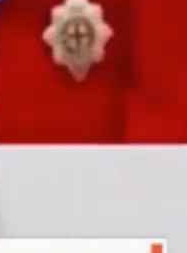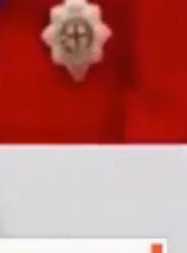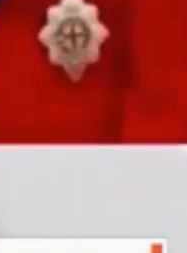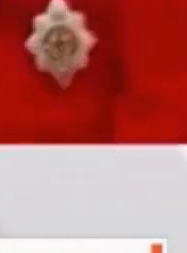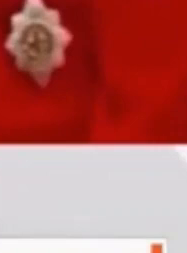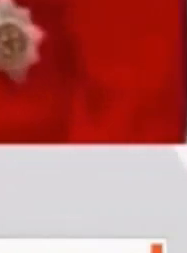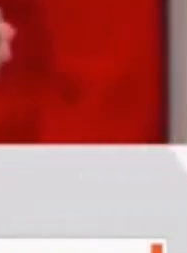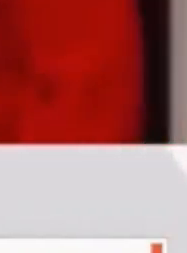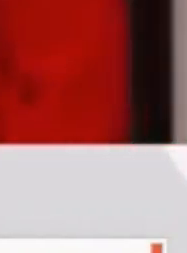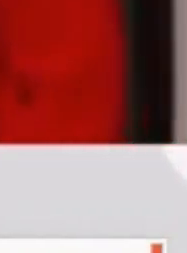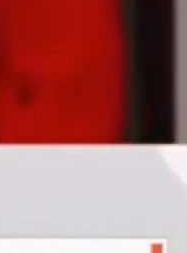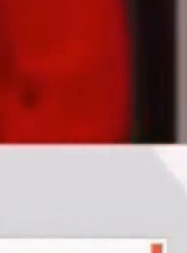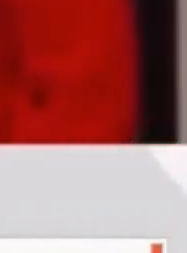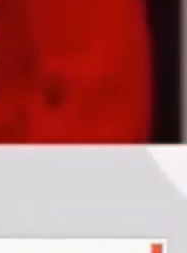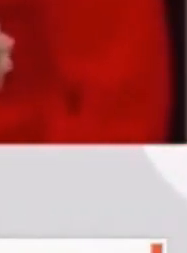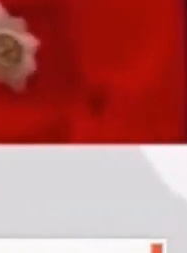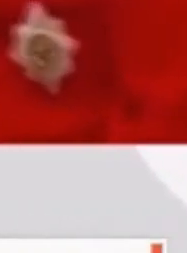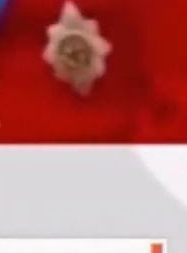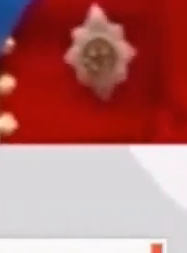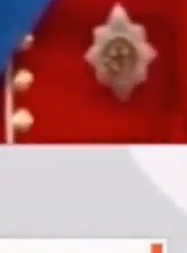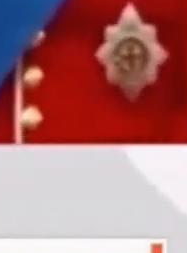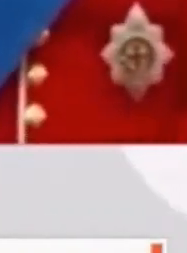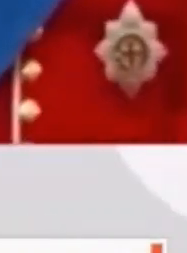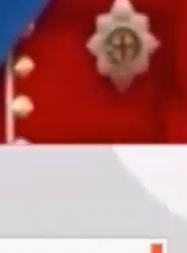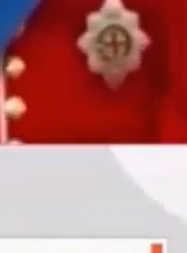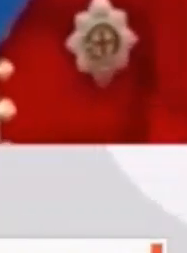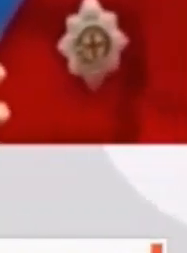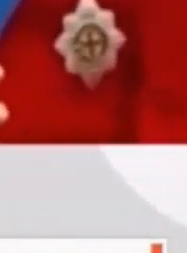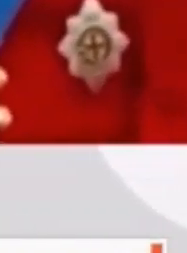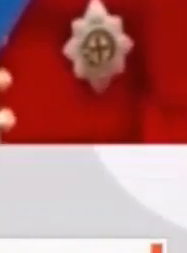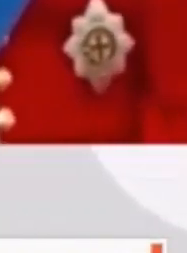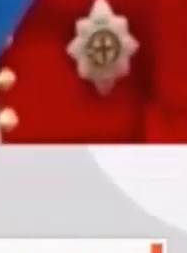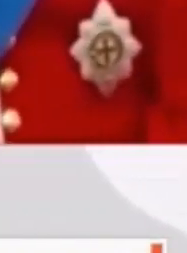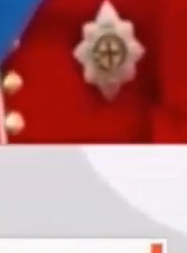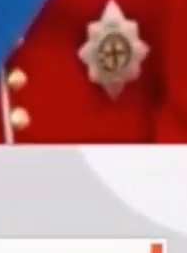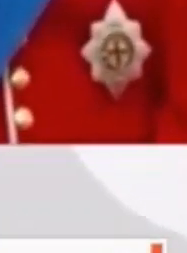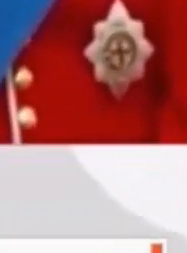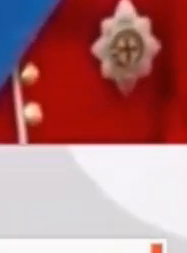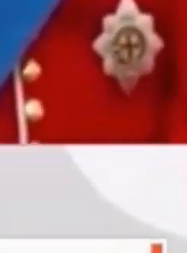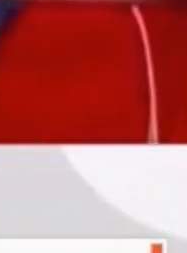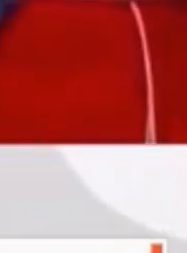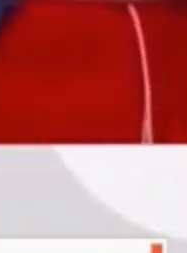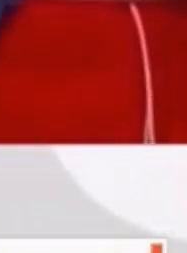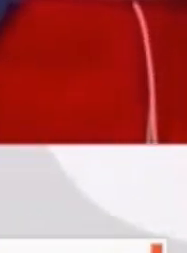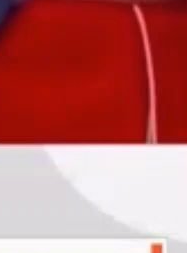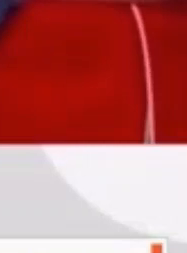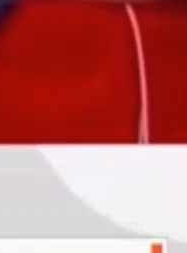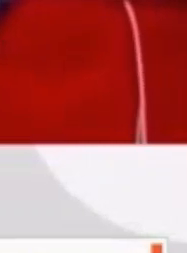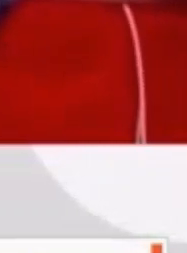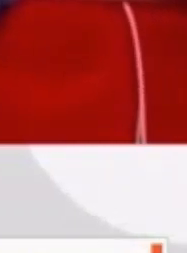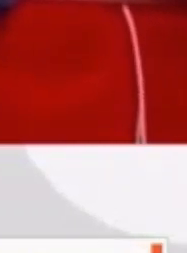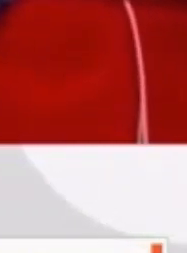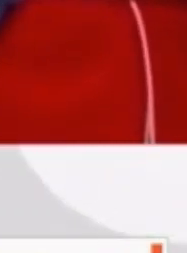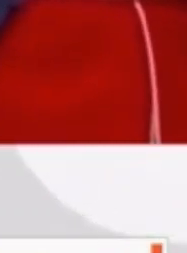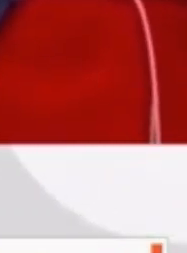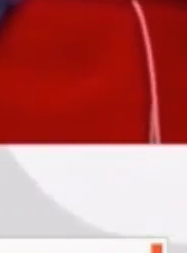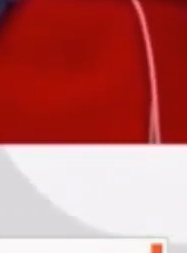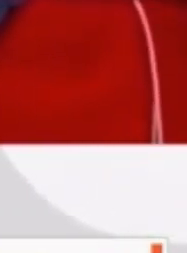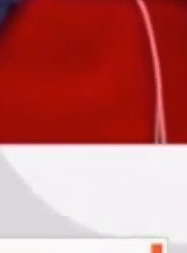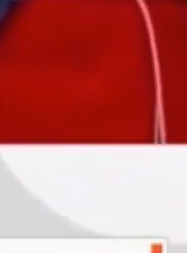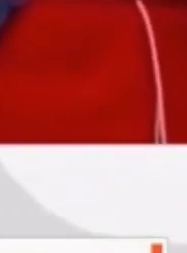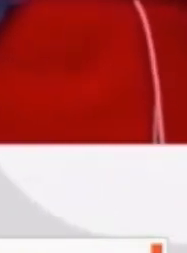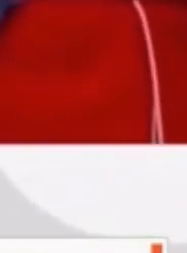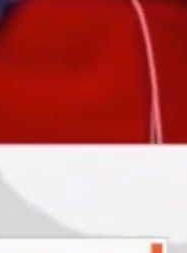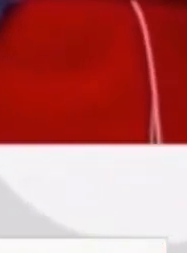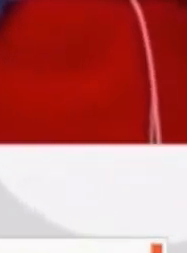ellos pasen de ser los villanos de una historia de amor a los reyes actualmente. Así que hay un trabajo ya de la Casa